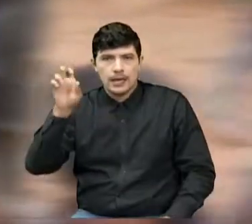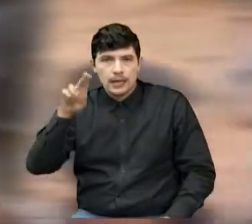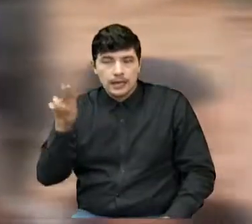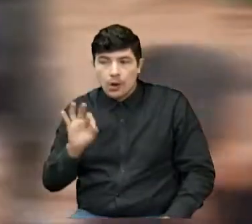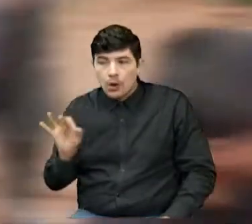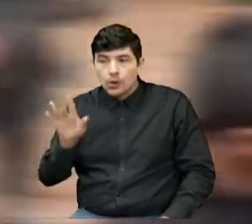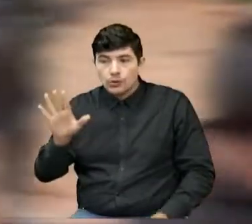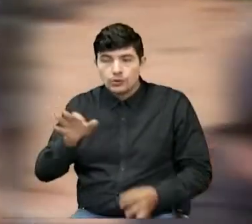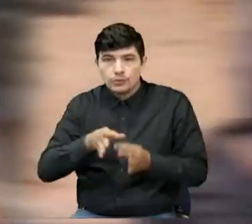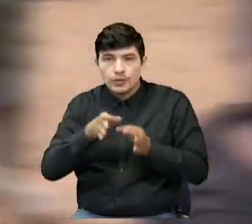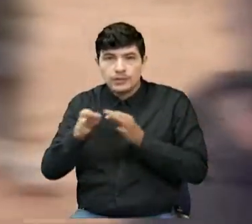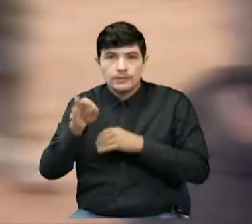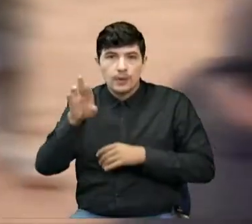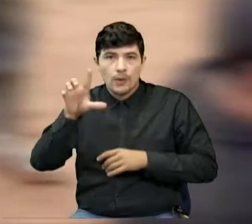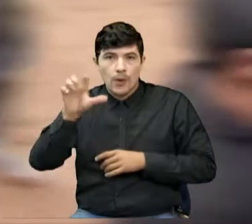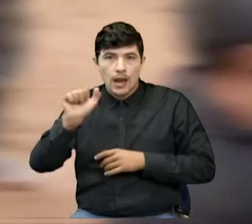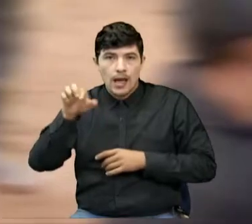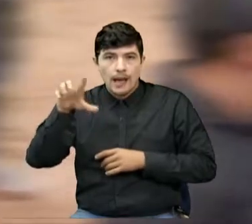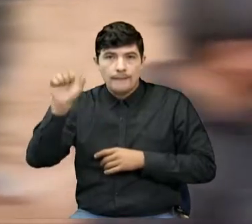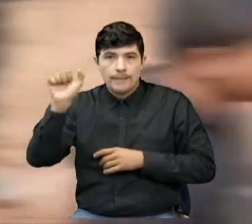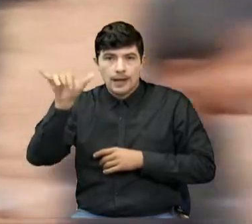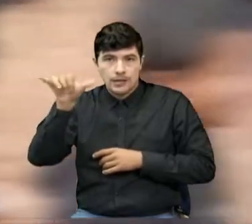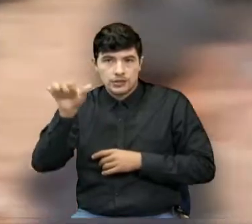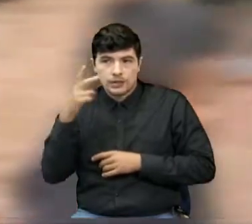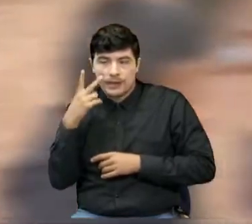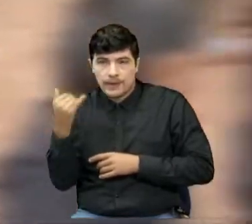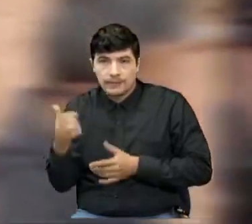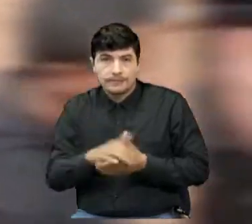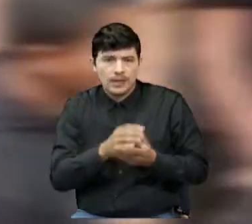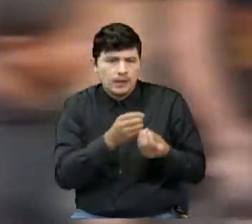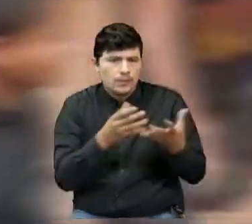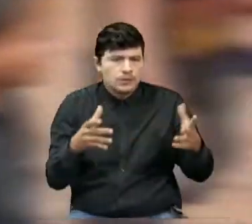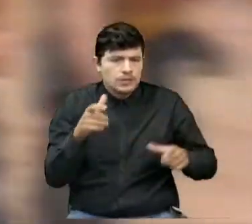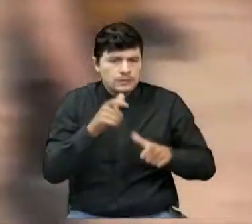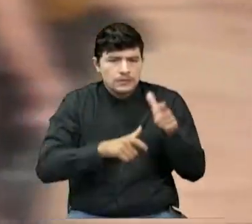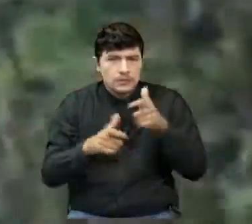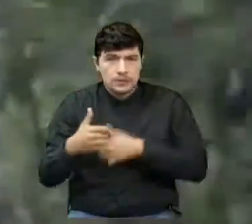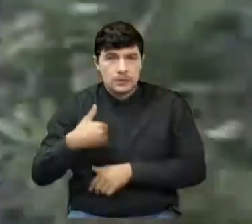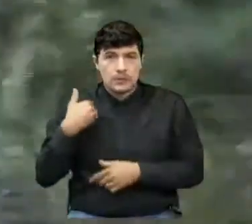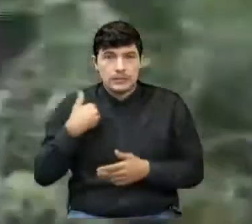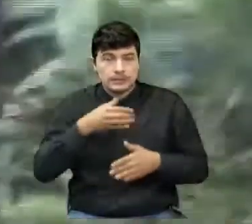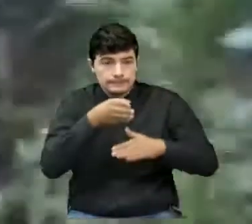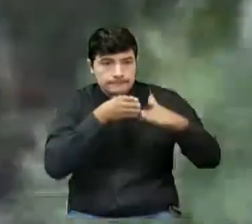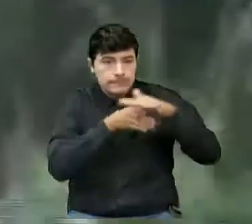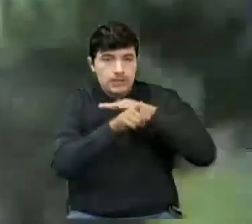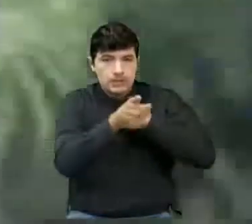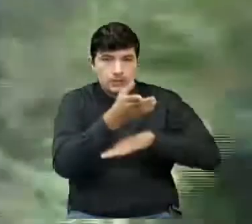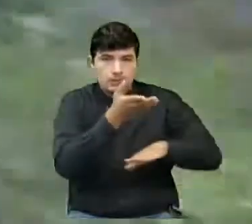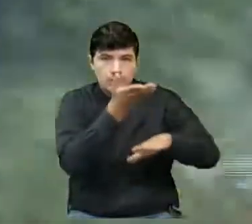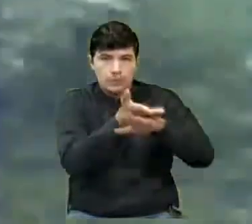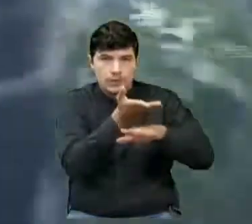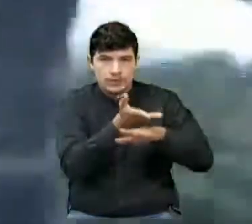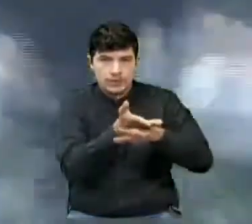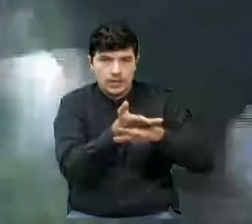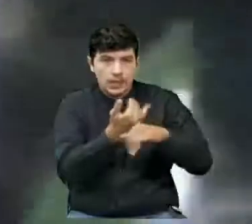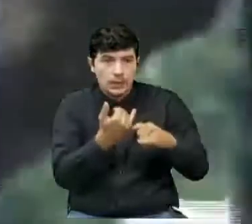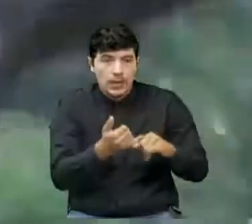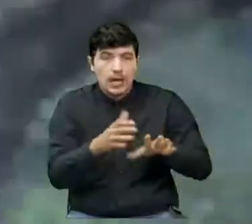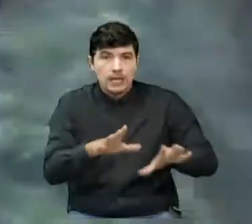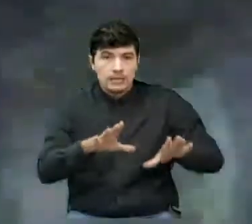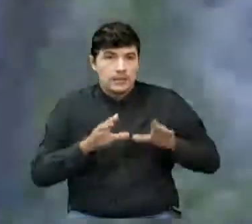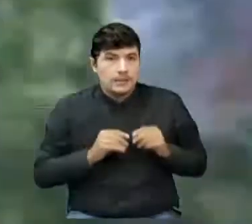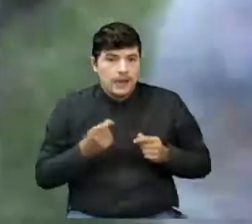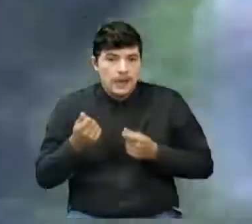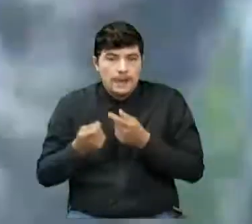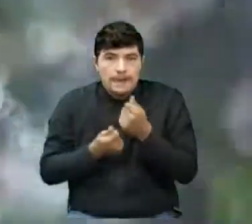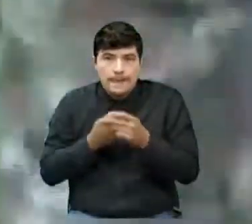playa tenemos una situación también muchos de estos jóvenes acceden a estas propuestas debido a las tentadoras ofertas económicas por parte